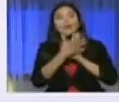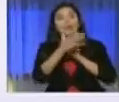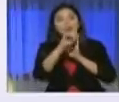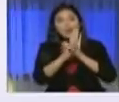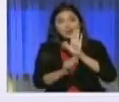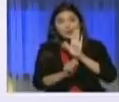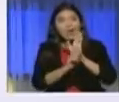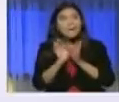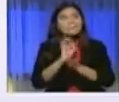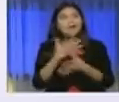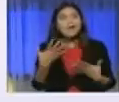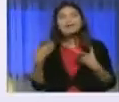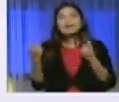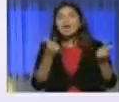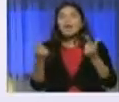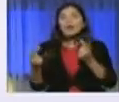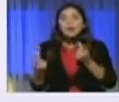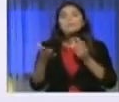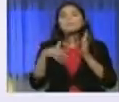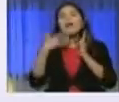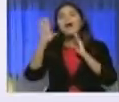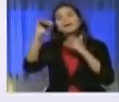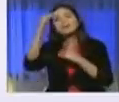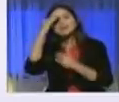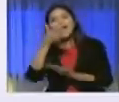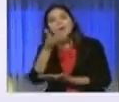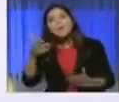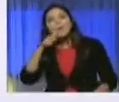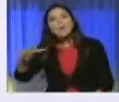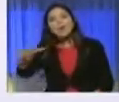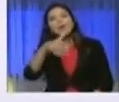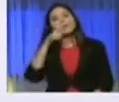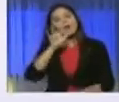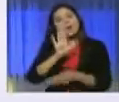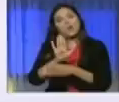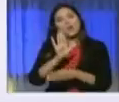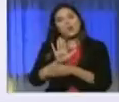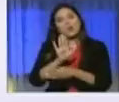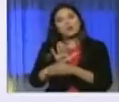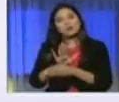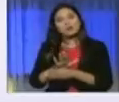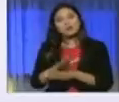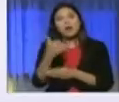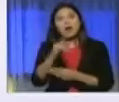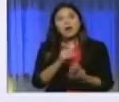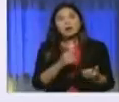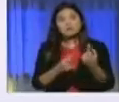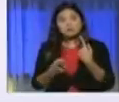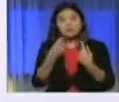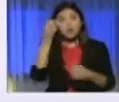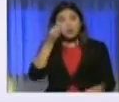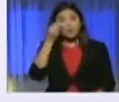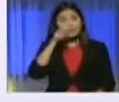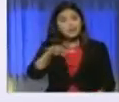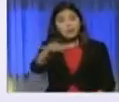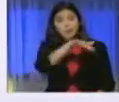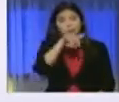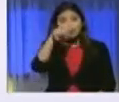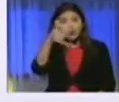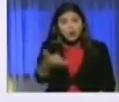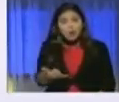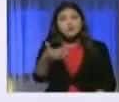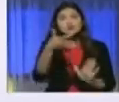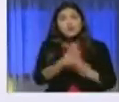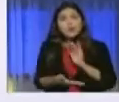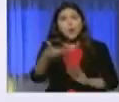de emergencia económica para atender al pueblo, para protegerlo. Tenemos unas reacciones, unas opiniones populares sobre los